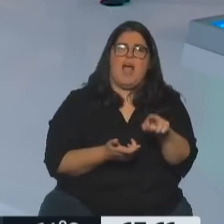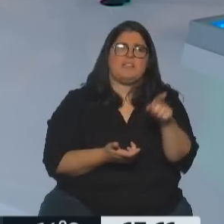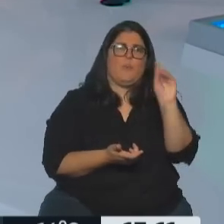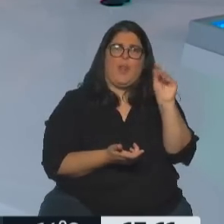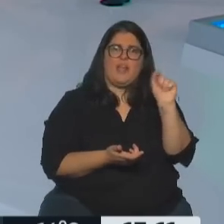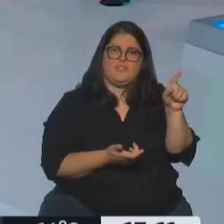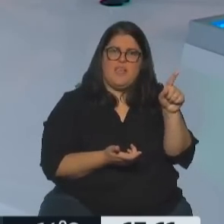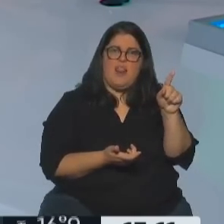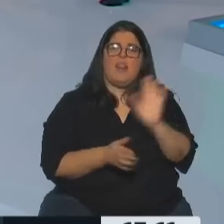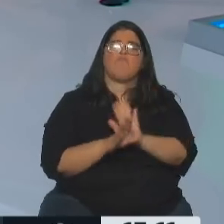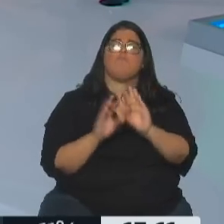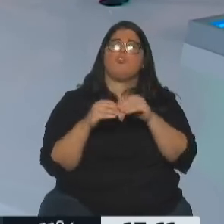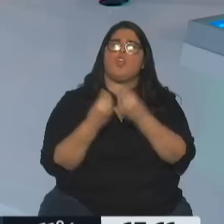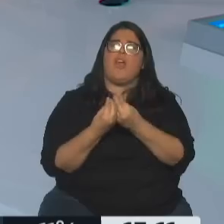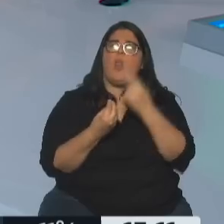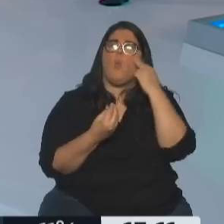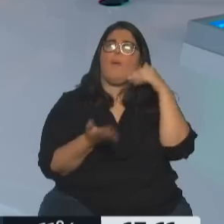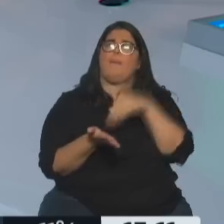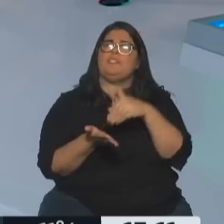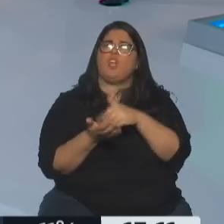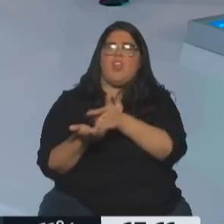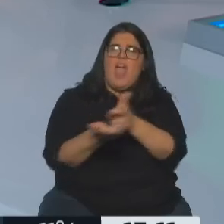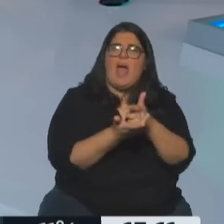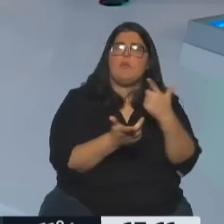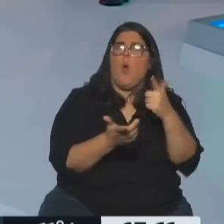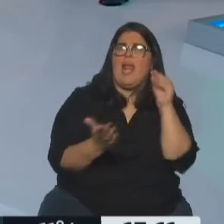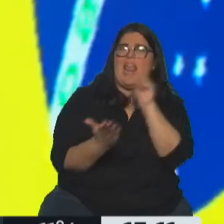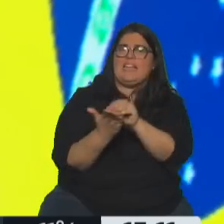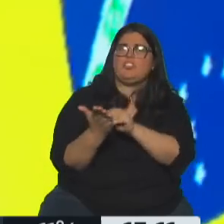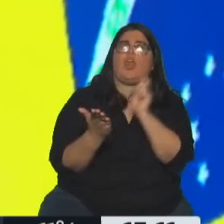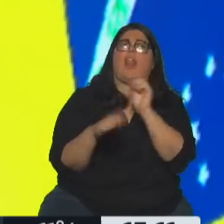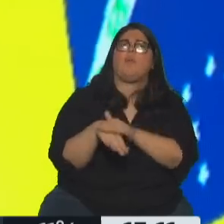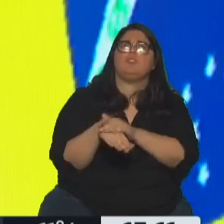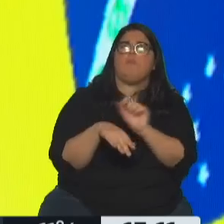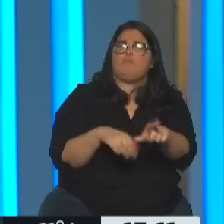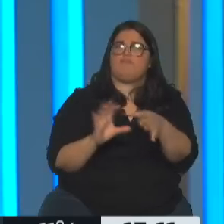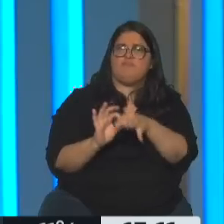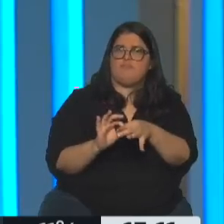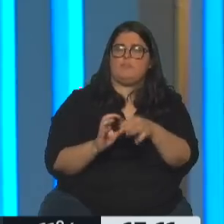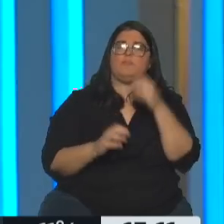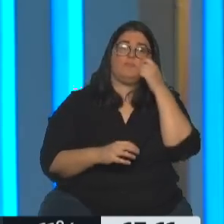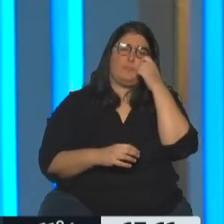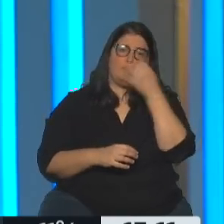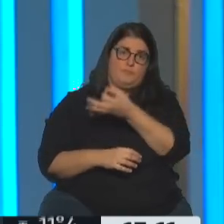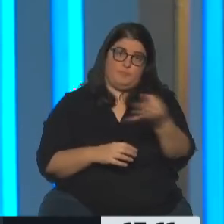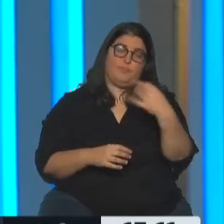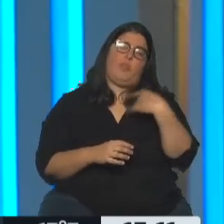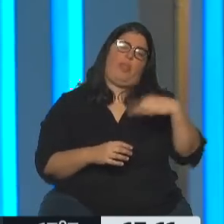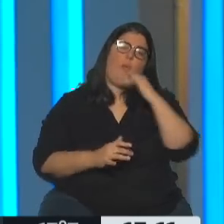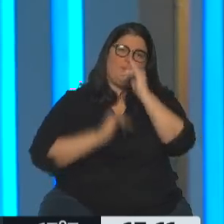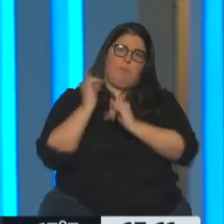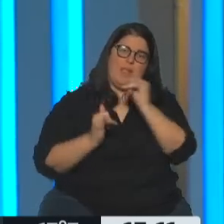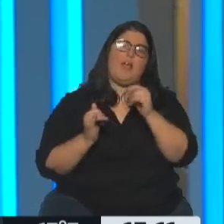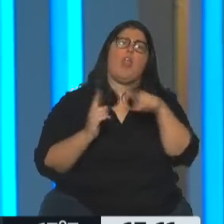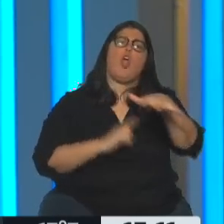9 millones estarían sin registrar. Leticia, hacemos un punto acá, ¿no? Sí, se da, hay que explicar, en un contexto en el